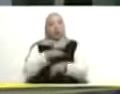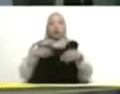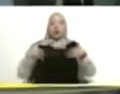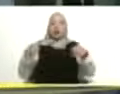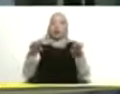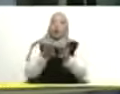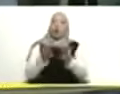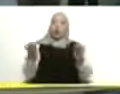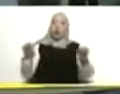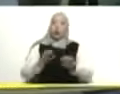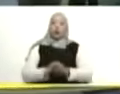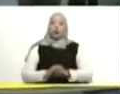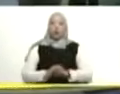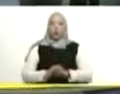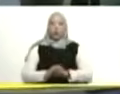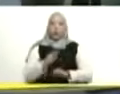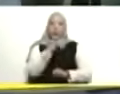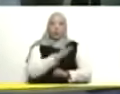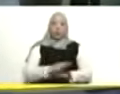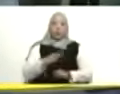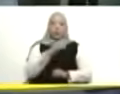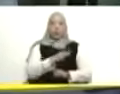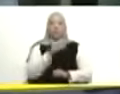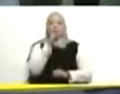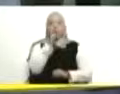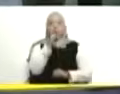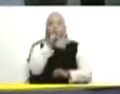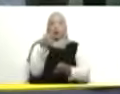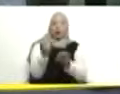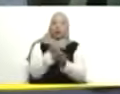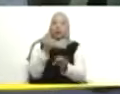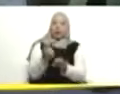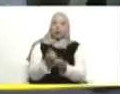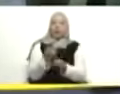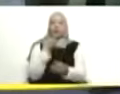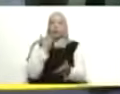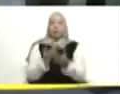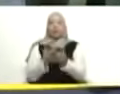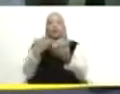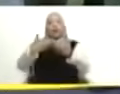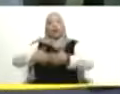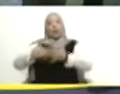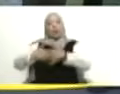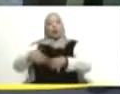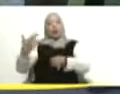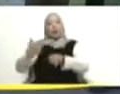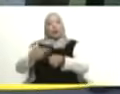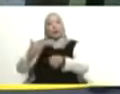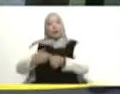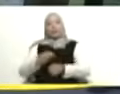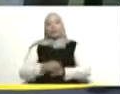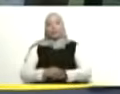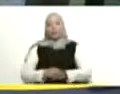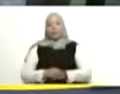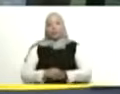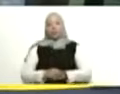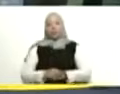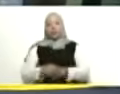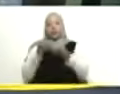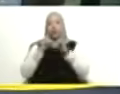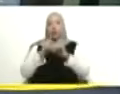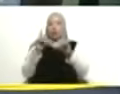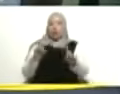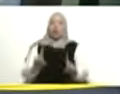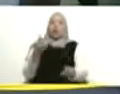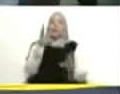educación, en vivienda. Las grandes misiones. Milagrosas. Correcto. Primera vez que el petróleo se distribuyó, la riqueza. Exactamente. Esa fue, si se quiere, la